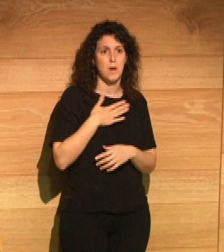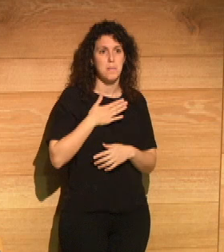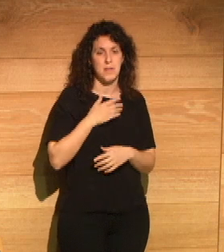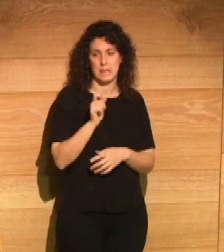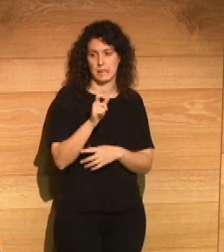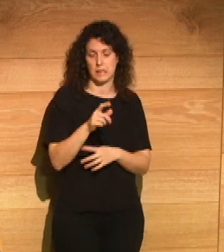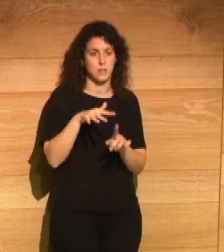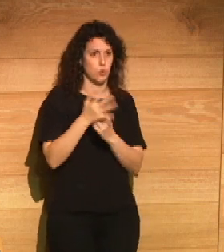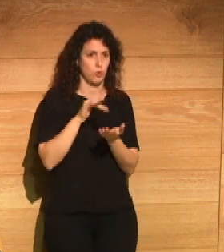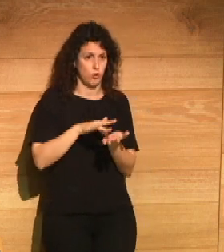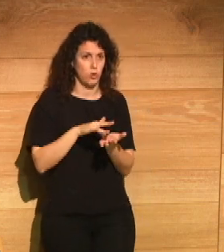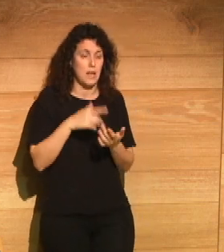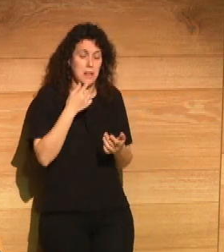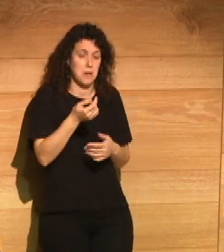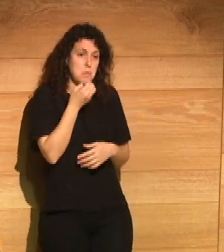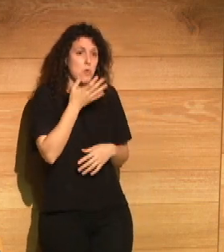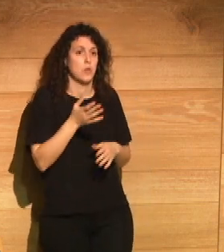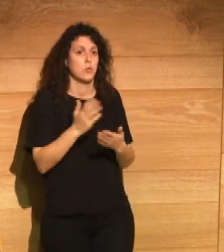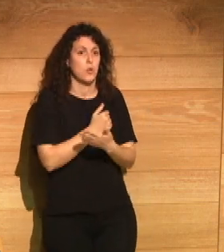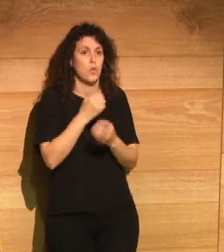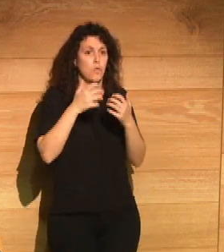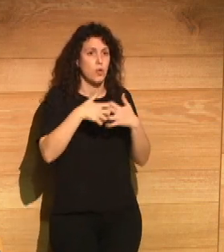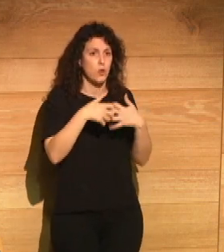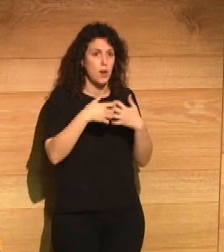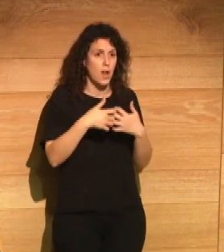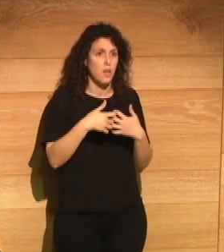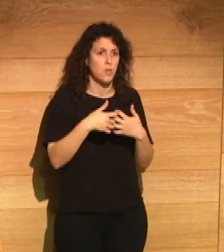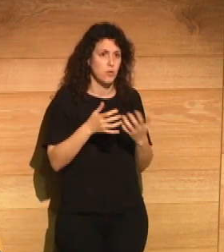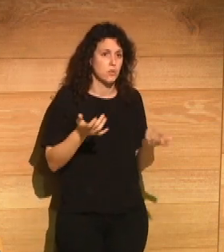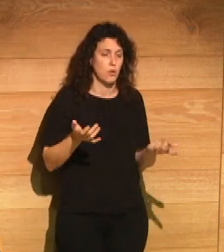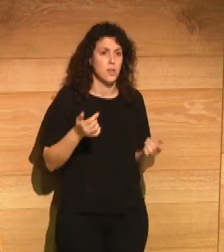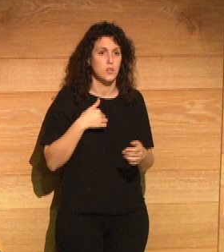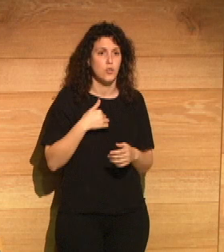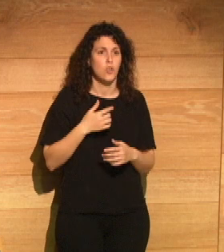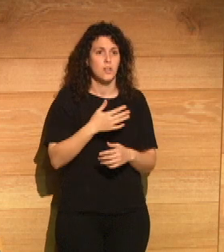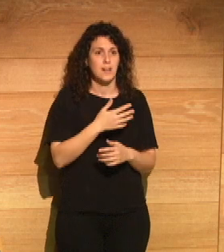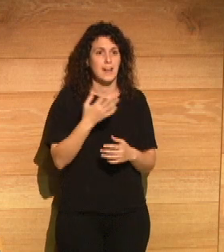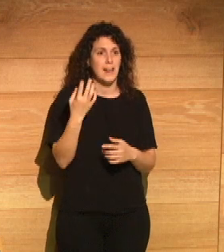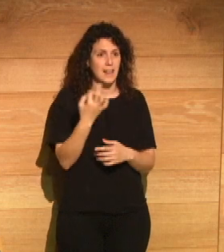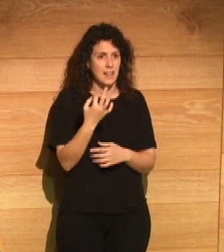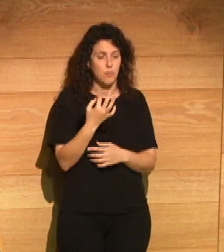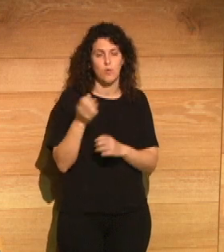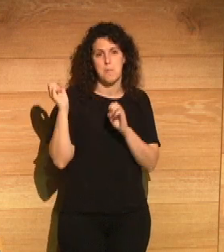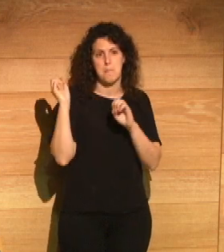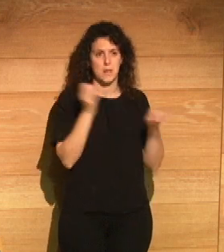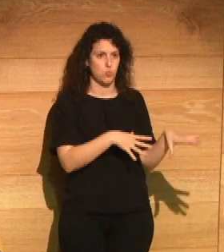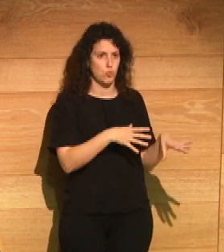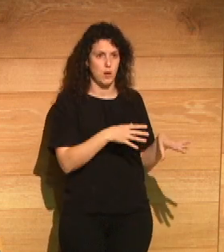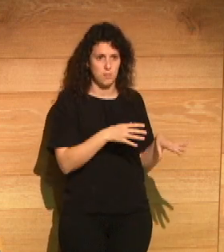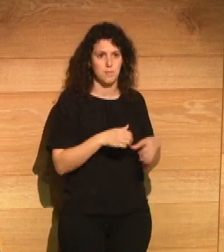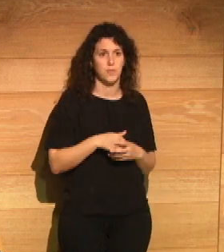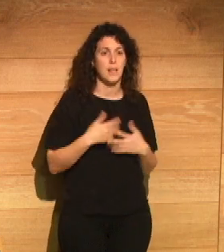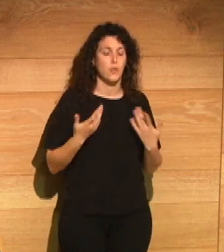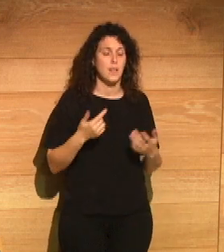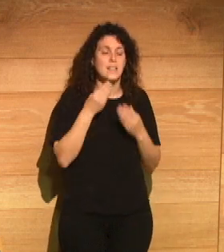pasar eso, y dije, bueno, esto no está funcionando y con mucha tristeza tengo que tirarla al tarro de la basura. Entonces me olvidé